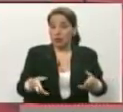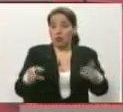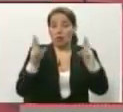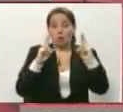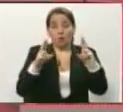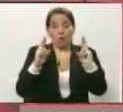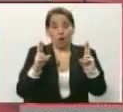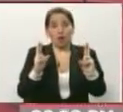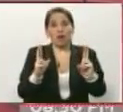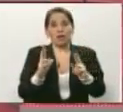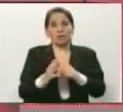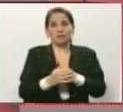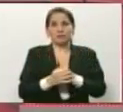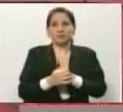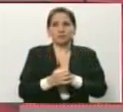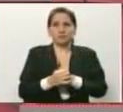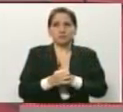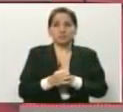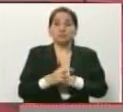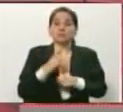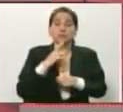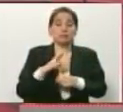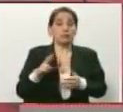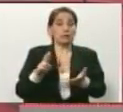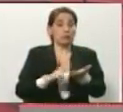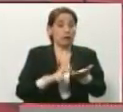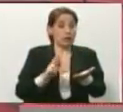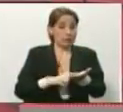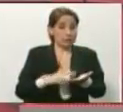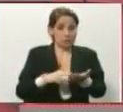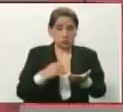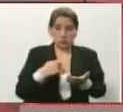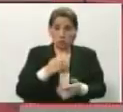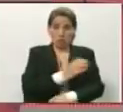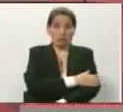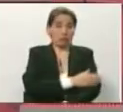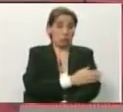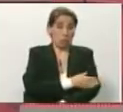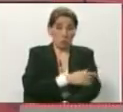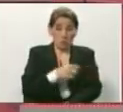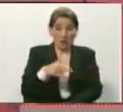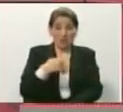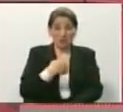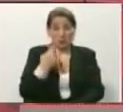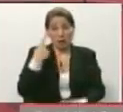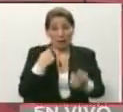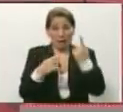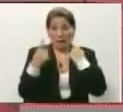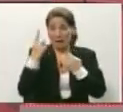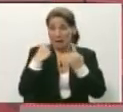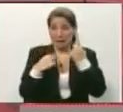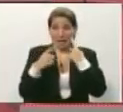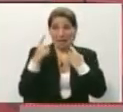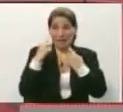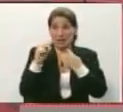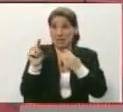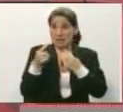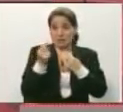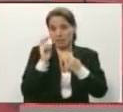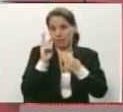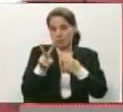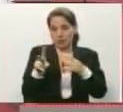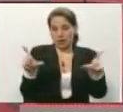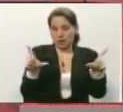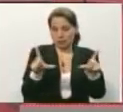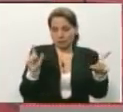Ojalá de dirigente. Yo repito, si yo fuese escuálido, ¿cómo lloraría, Dios mío? Primero que no estaría viendo este programa hoy, no.